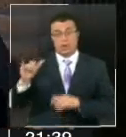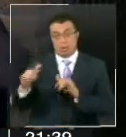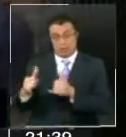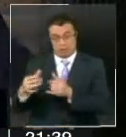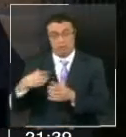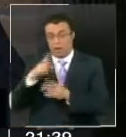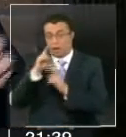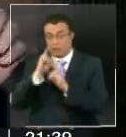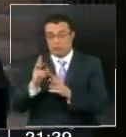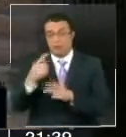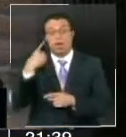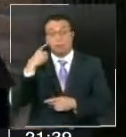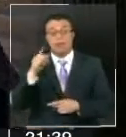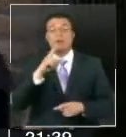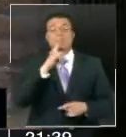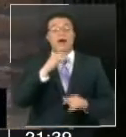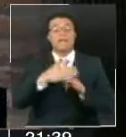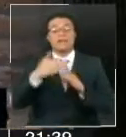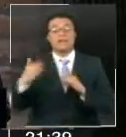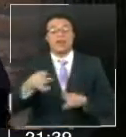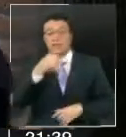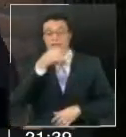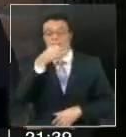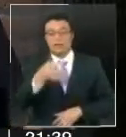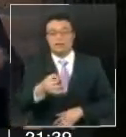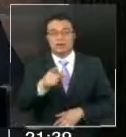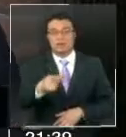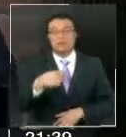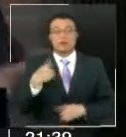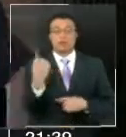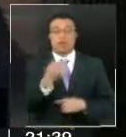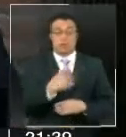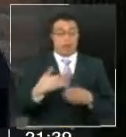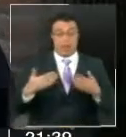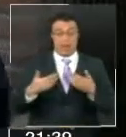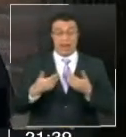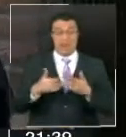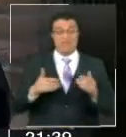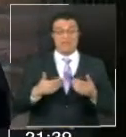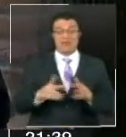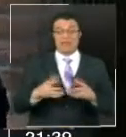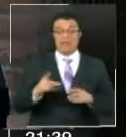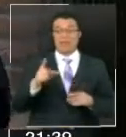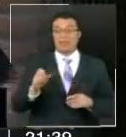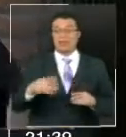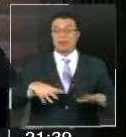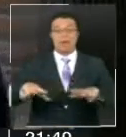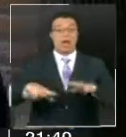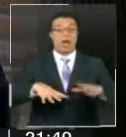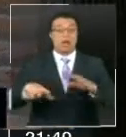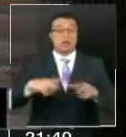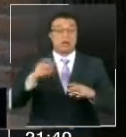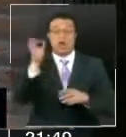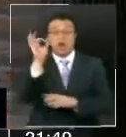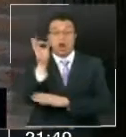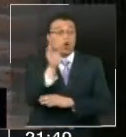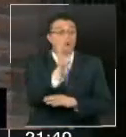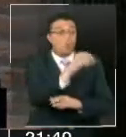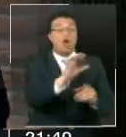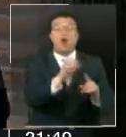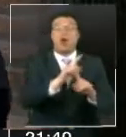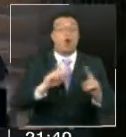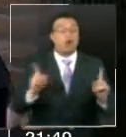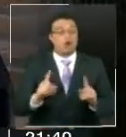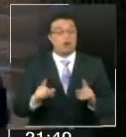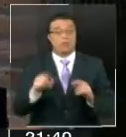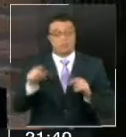pero en su declaración al final hay una frase que dice que estamos en libertad de hacer cabildo si queremos. Yo creo que lo que